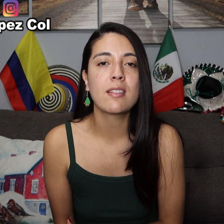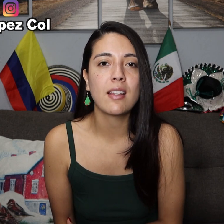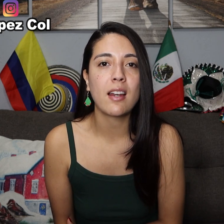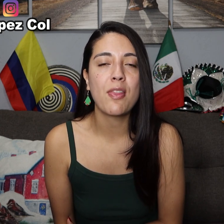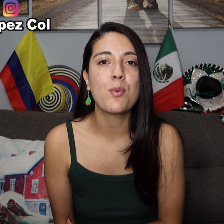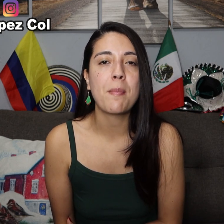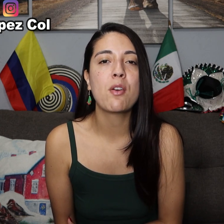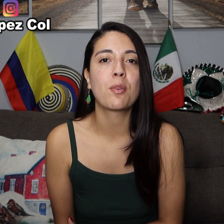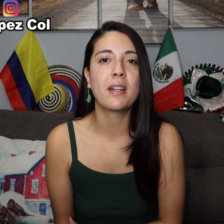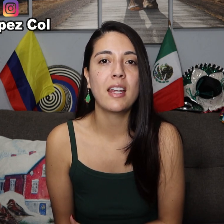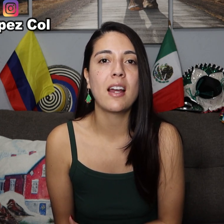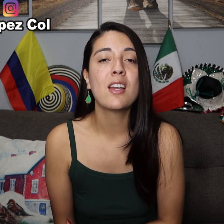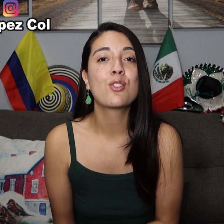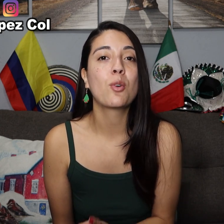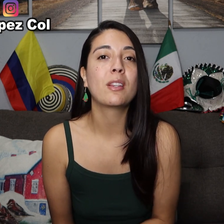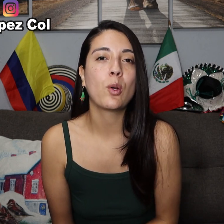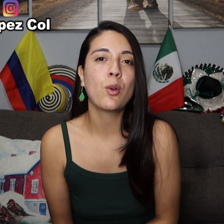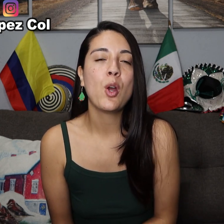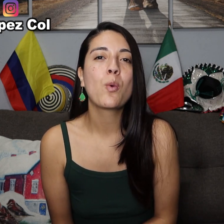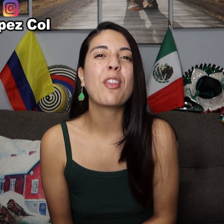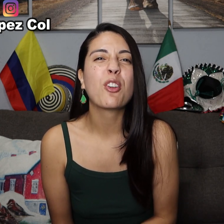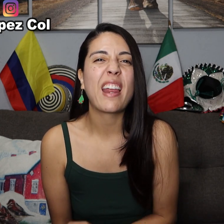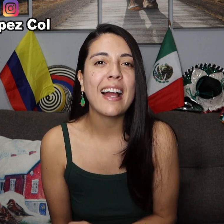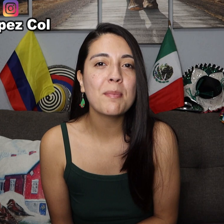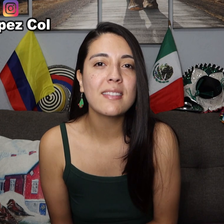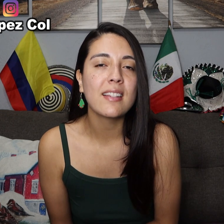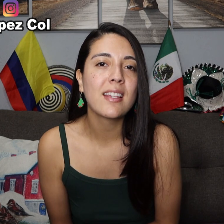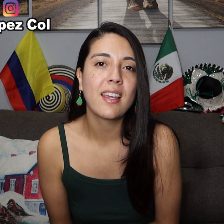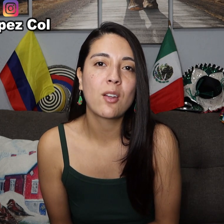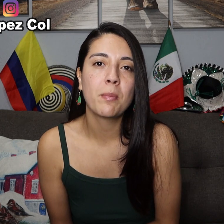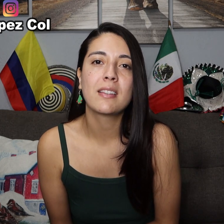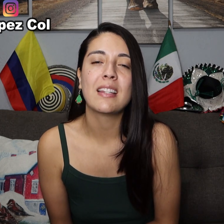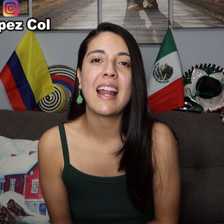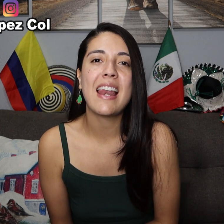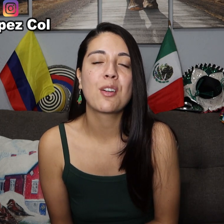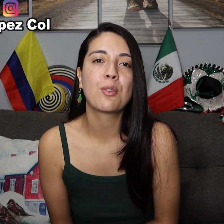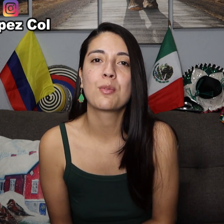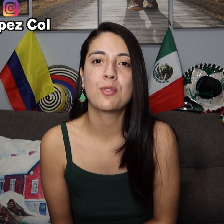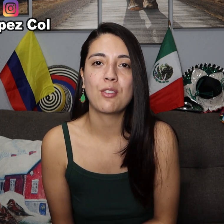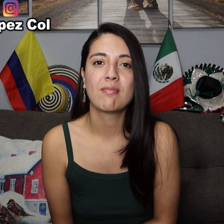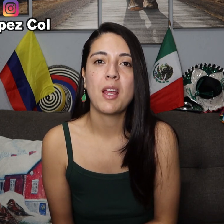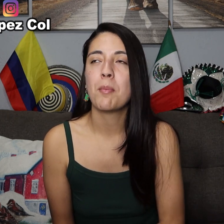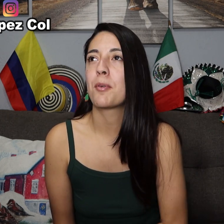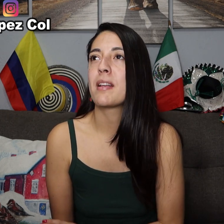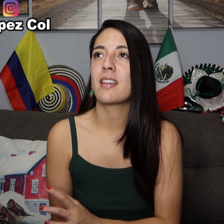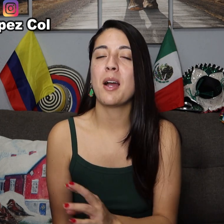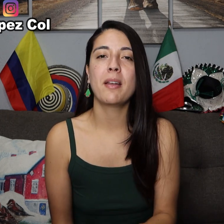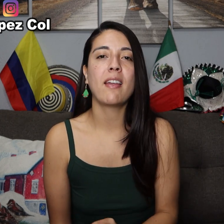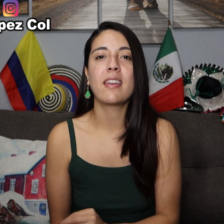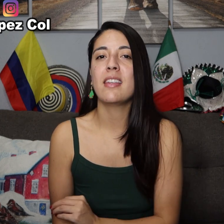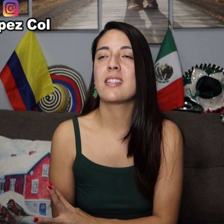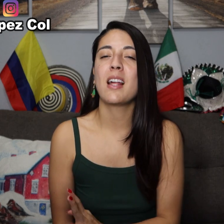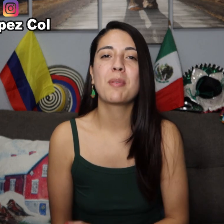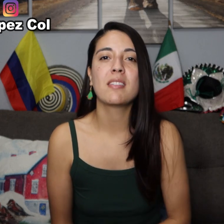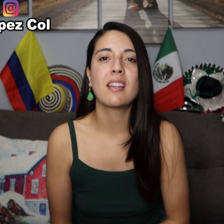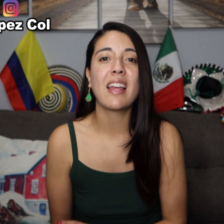se pueden hacer de una mejor manera, sobre todo cuando realmente se quiere combatir la corrupción. Por más que hablen